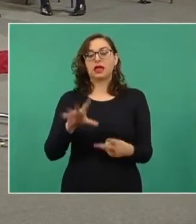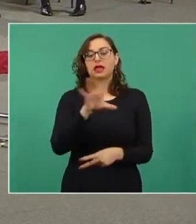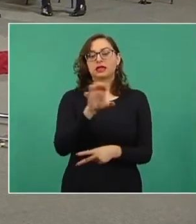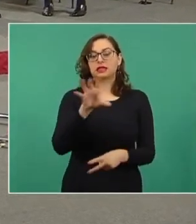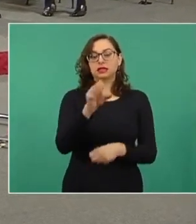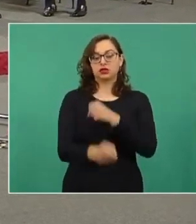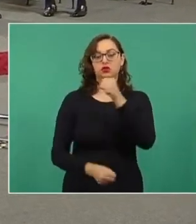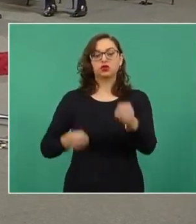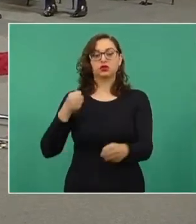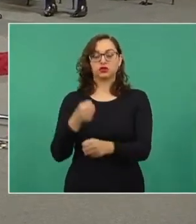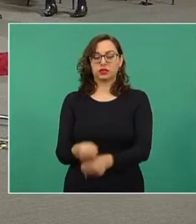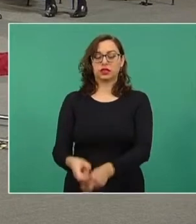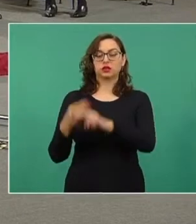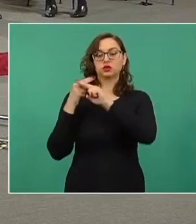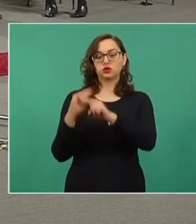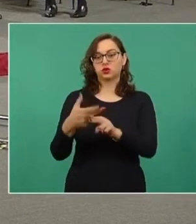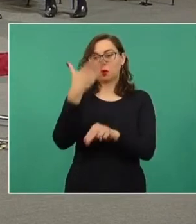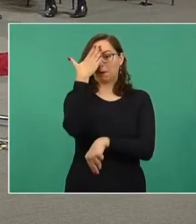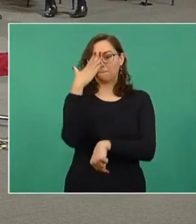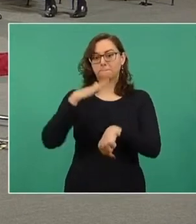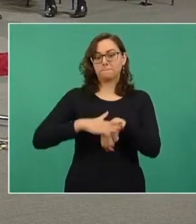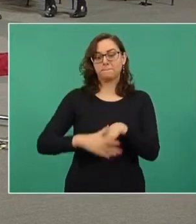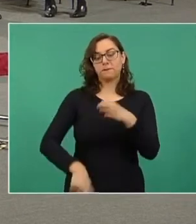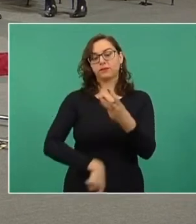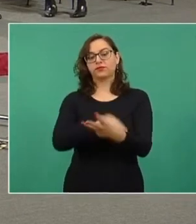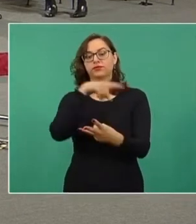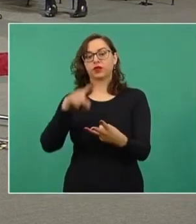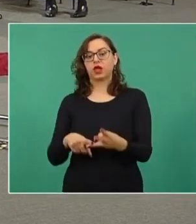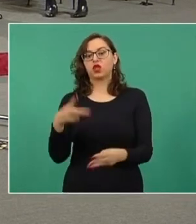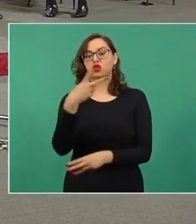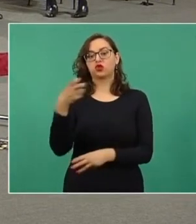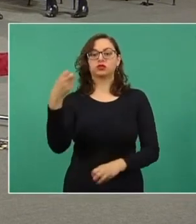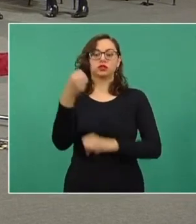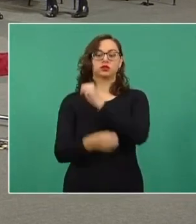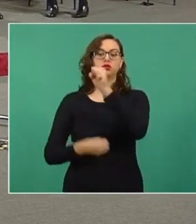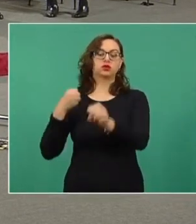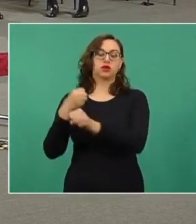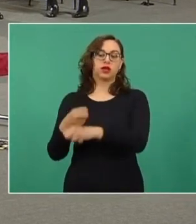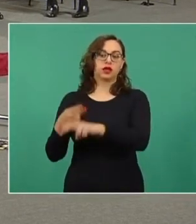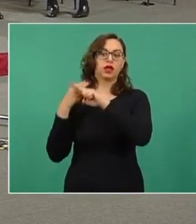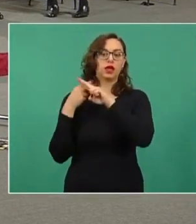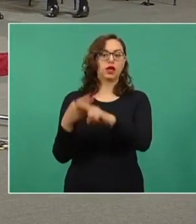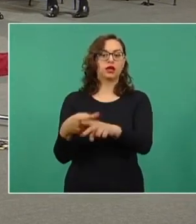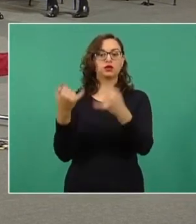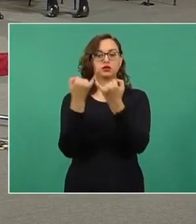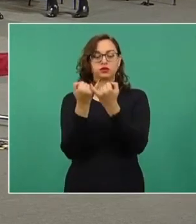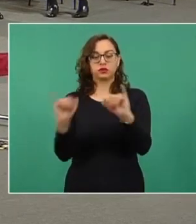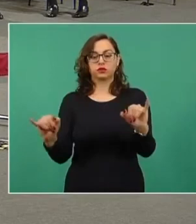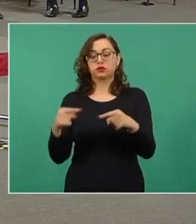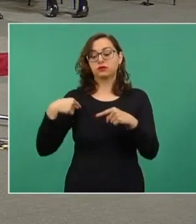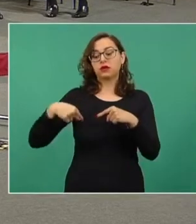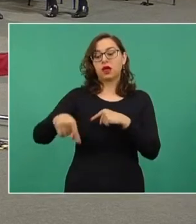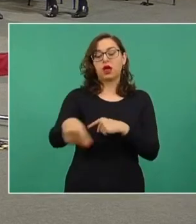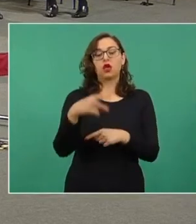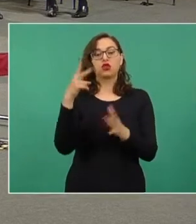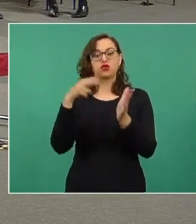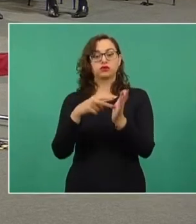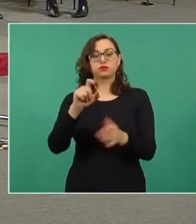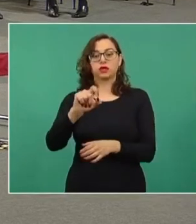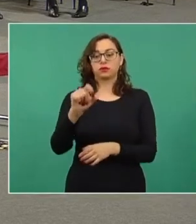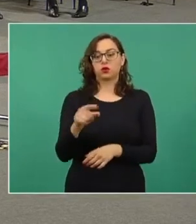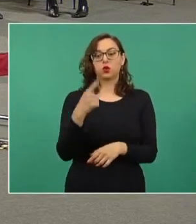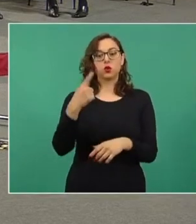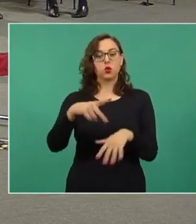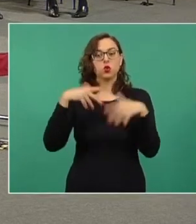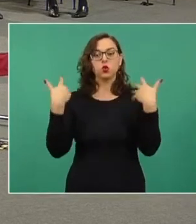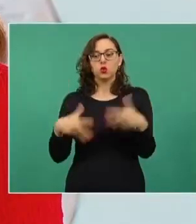México Tenochtitlan y el Bicentenario de la Independencia Nacional. Dichos acontecimientos hacen del año 2021 el año de la grandeza